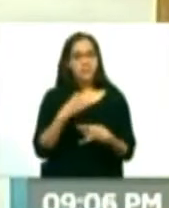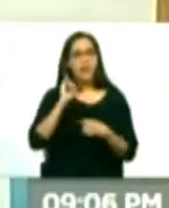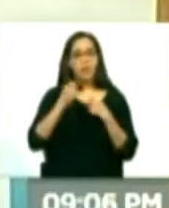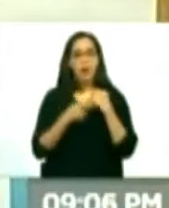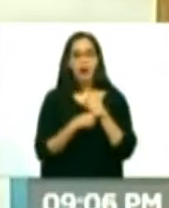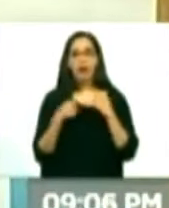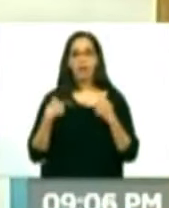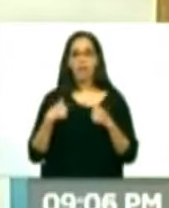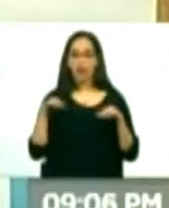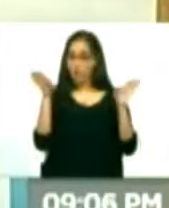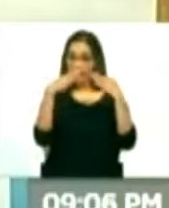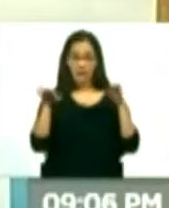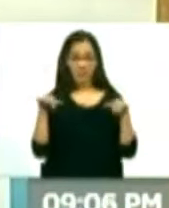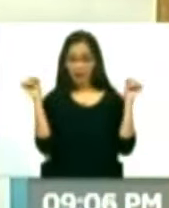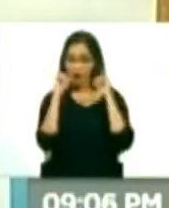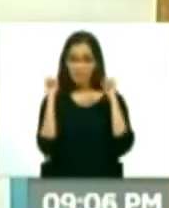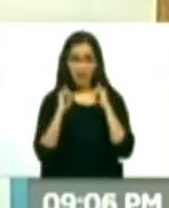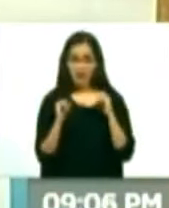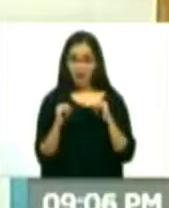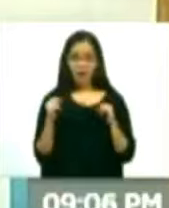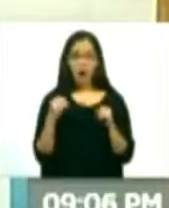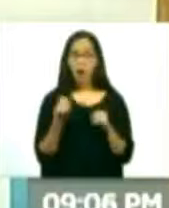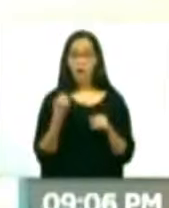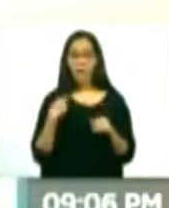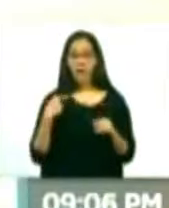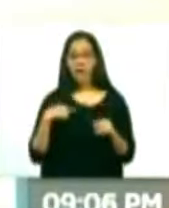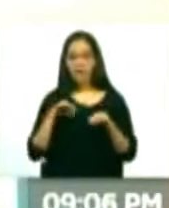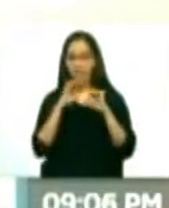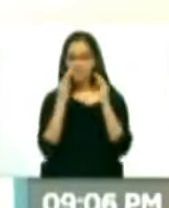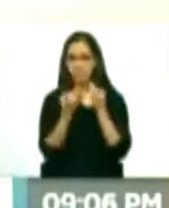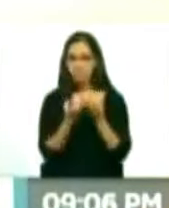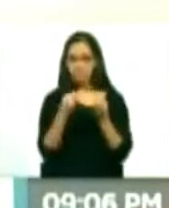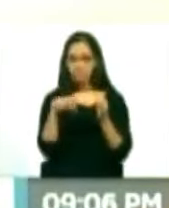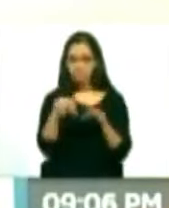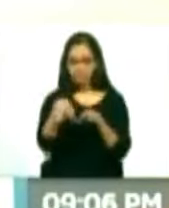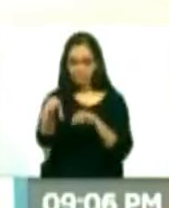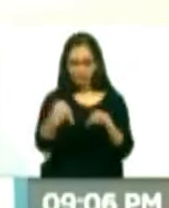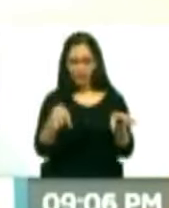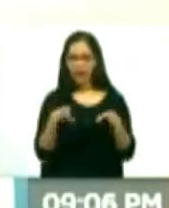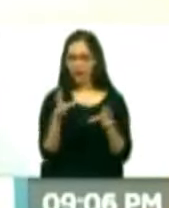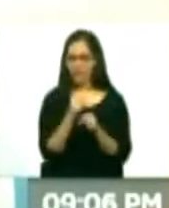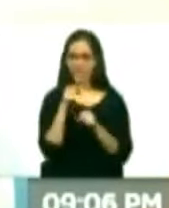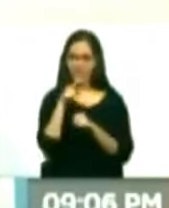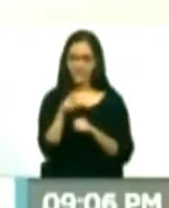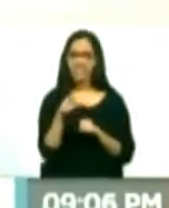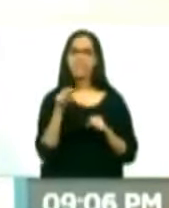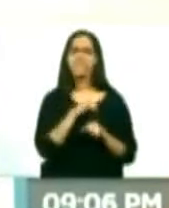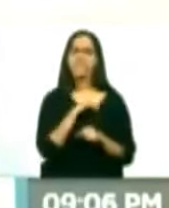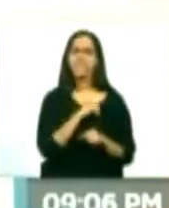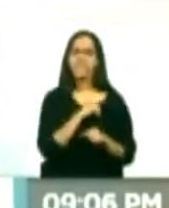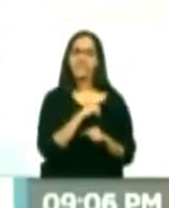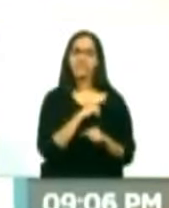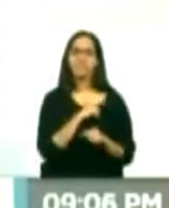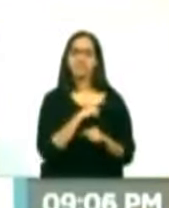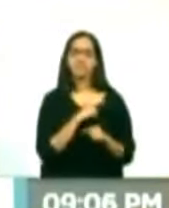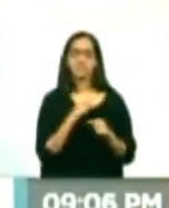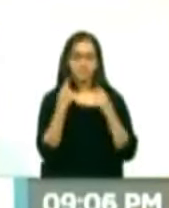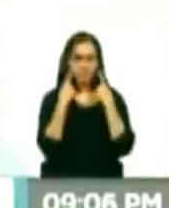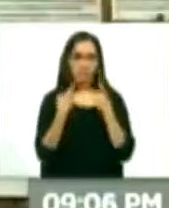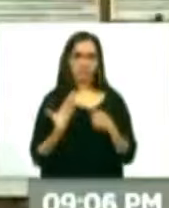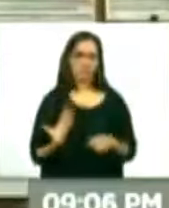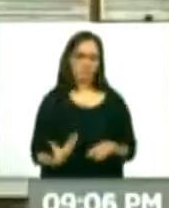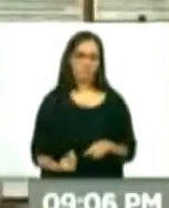tenga una Navidad tan feliz como la que tendrá esa familia fragmentada que creyó en él en enero y se vio